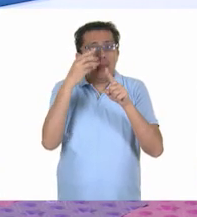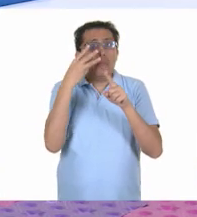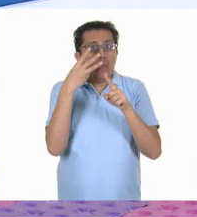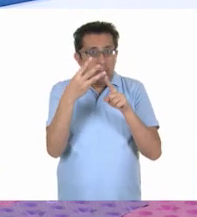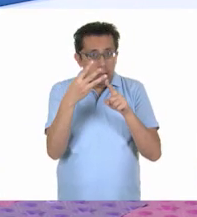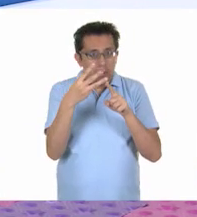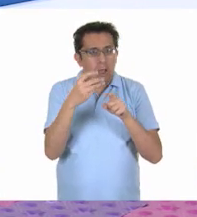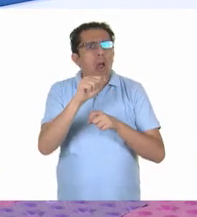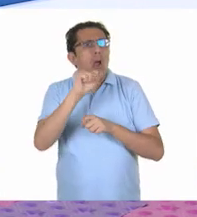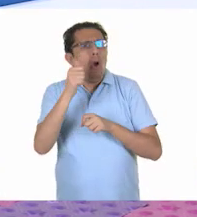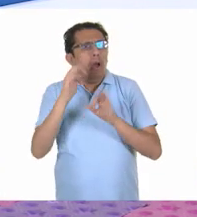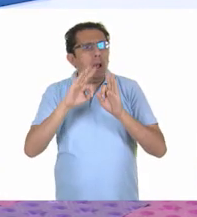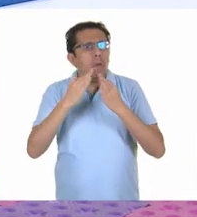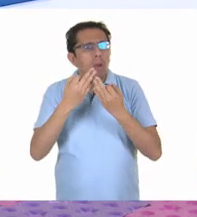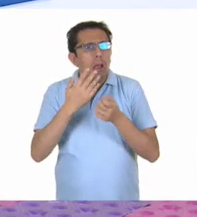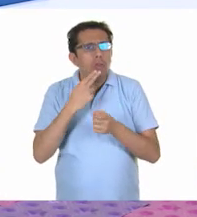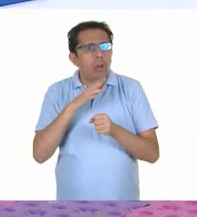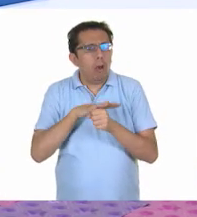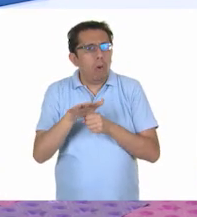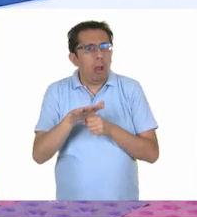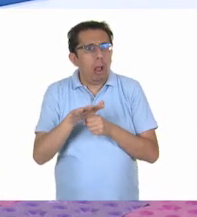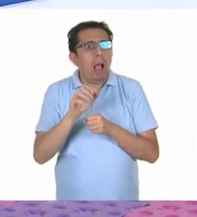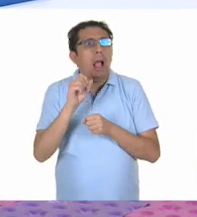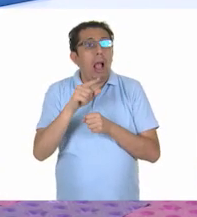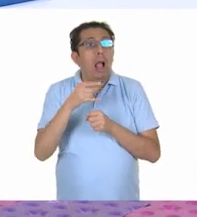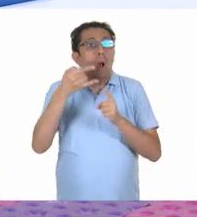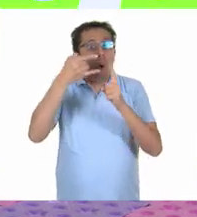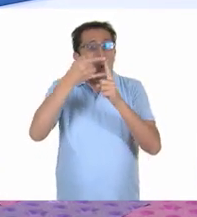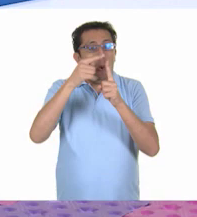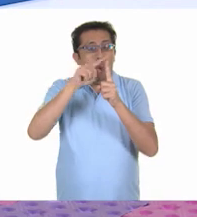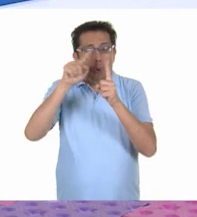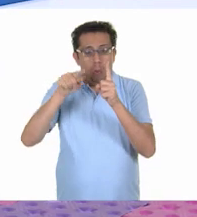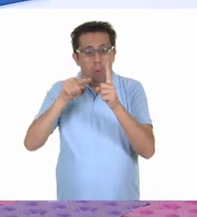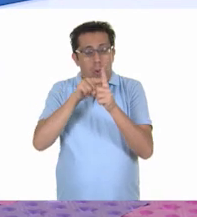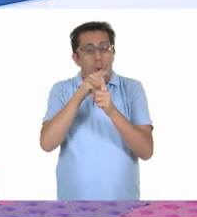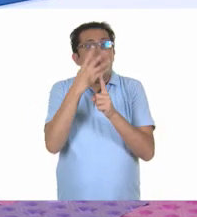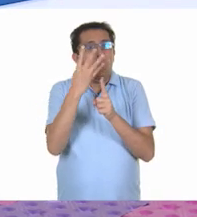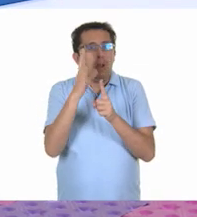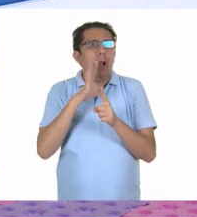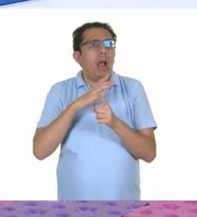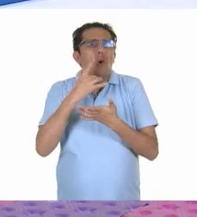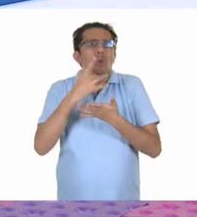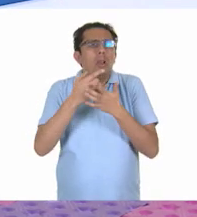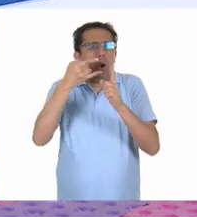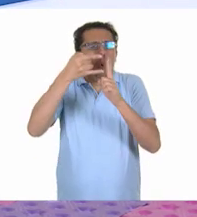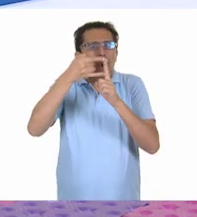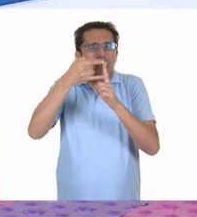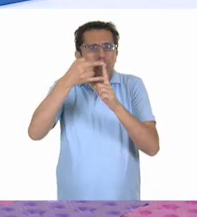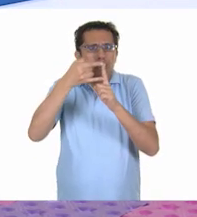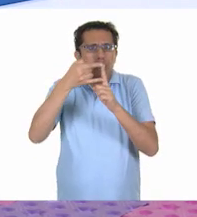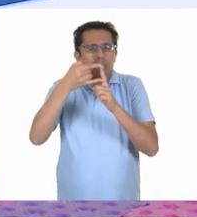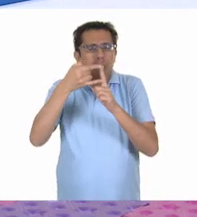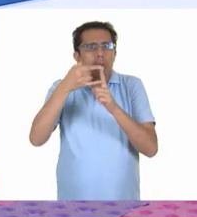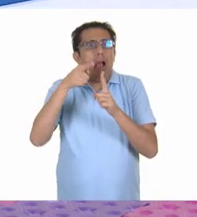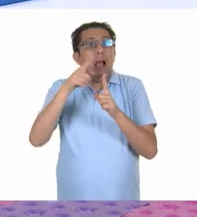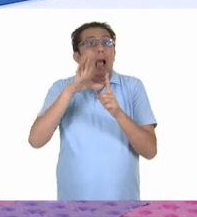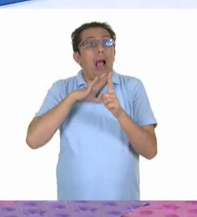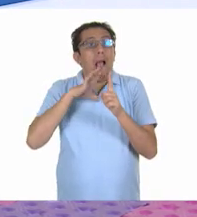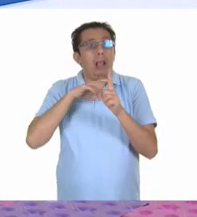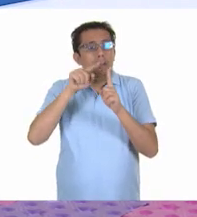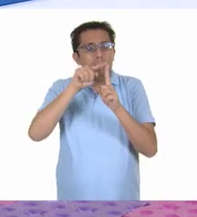tres lados o aristas. Muy bien. ¿Qué otra figura ocupaste? También ocupamos cuadriláteros. En este caso son